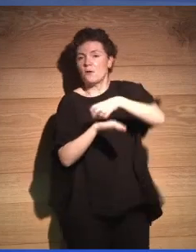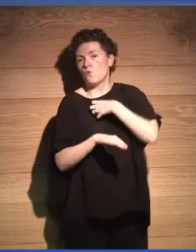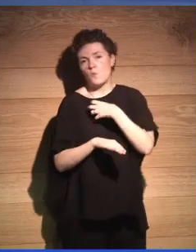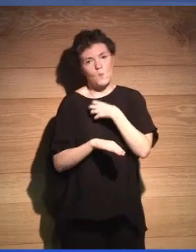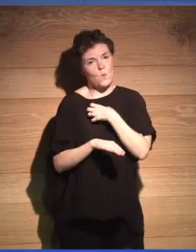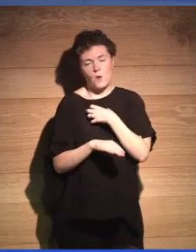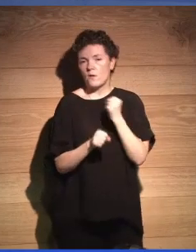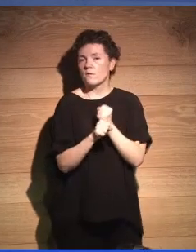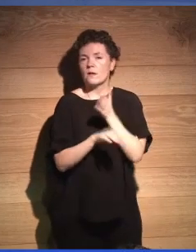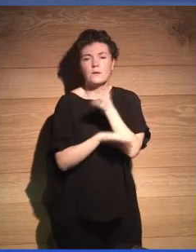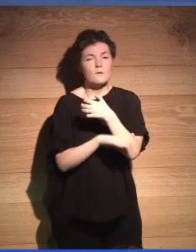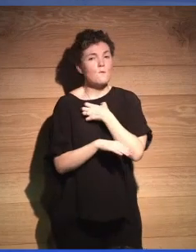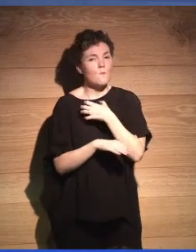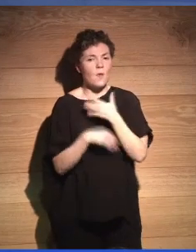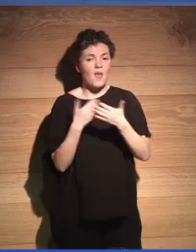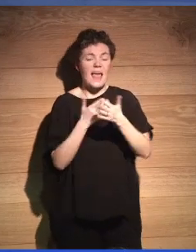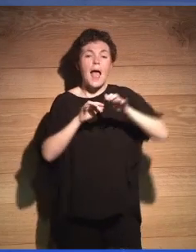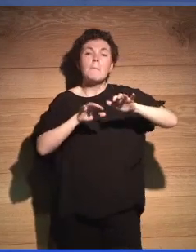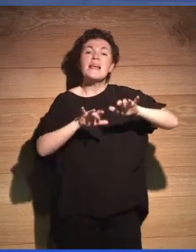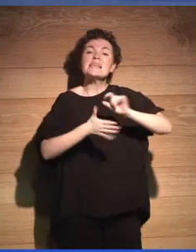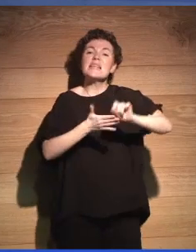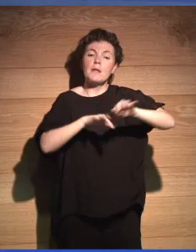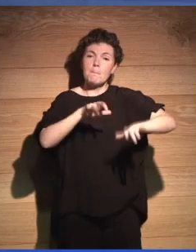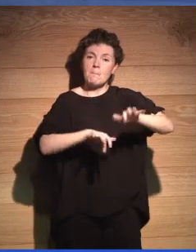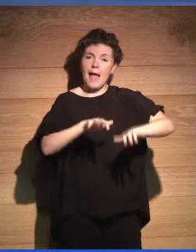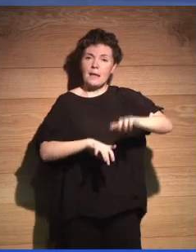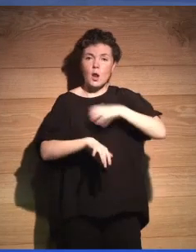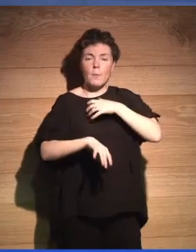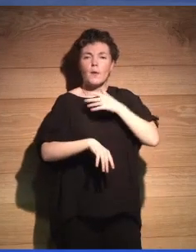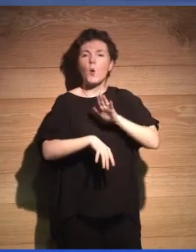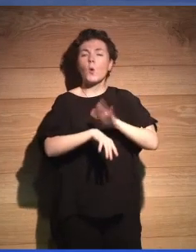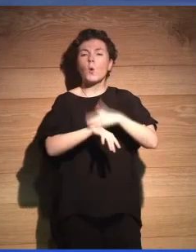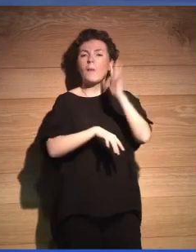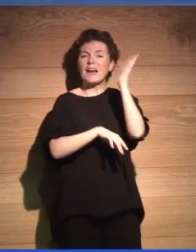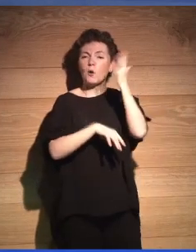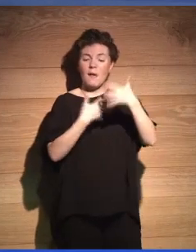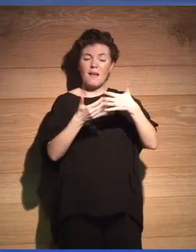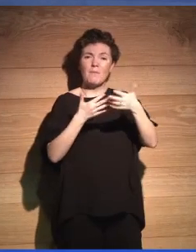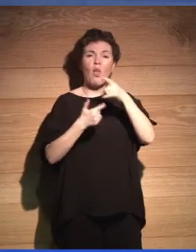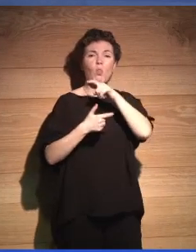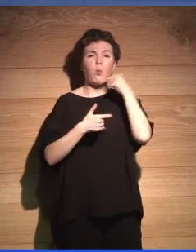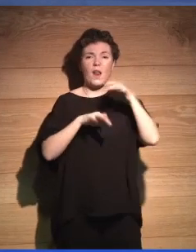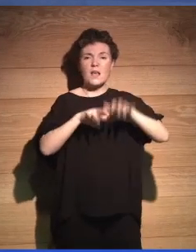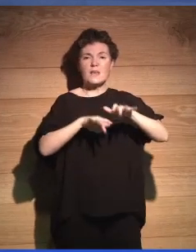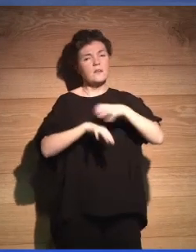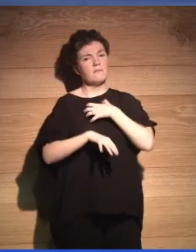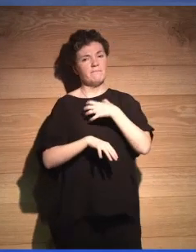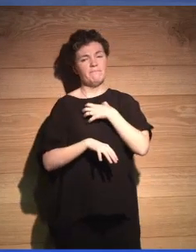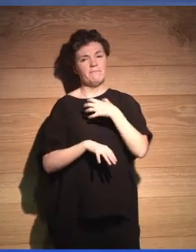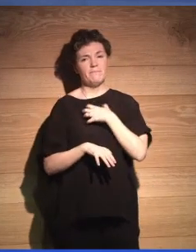y no podía trabajar y sobre todo no podía escribir a máquina porque por el reumatismo le dolían los dedos.